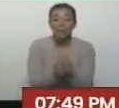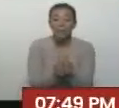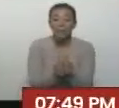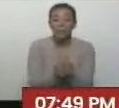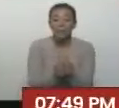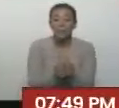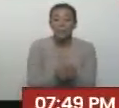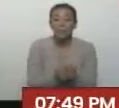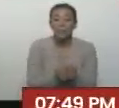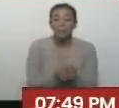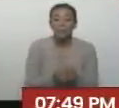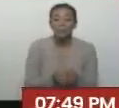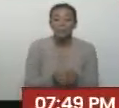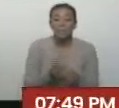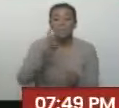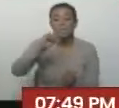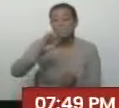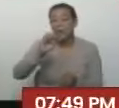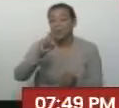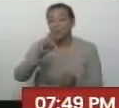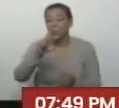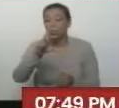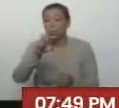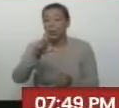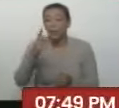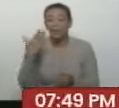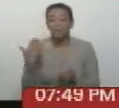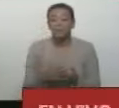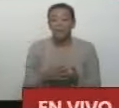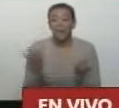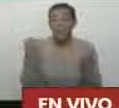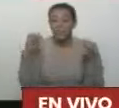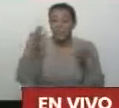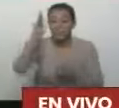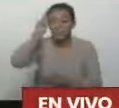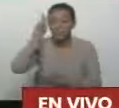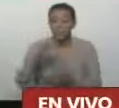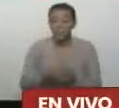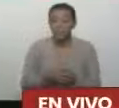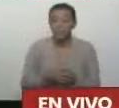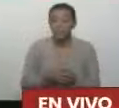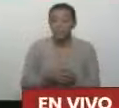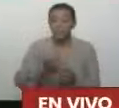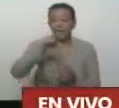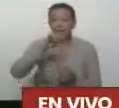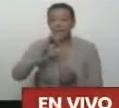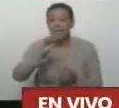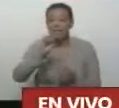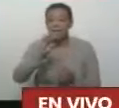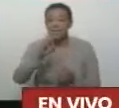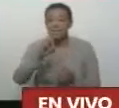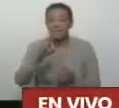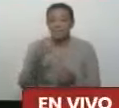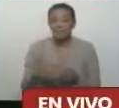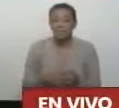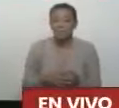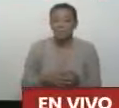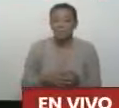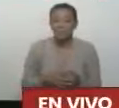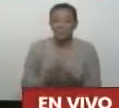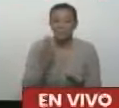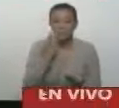Equipo Robot Guis, Manuel La Rosa, entrenador. Lícer Andrés Sengu. Sengu.